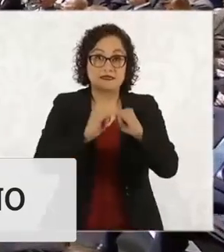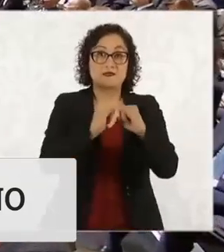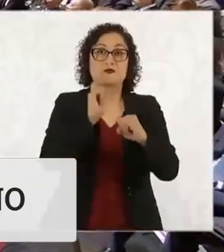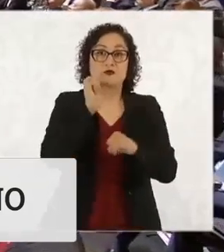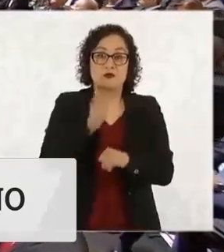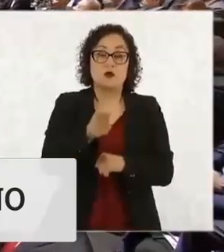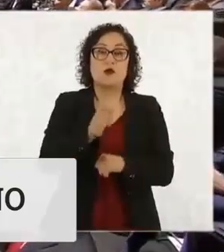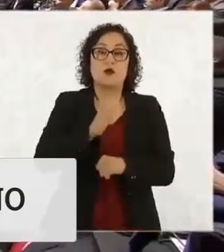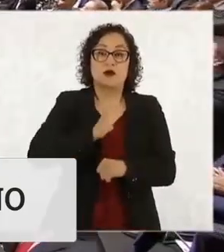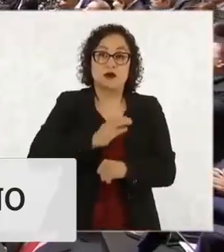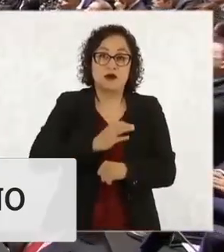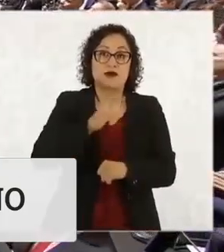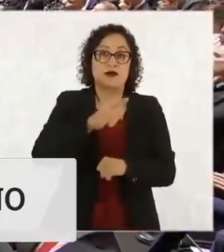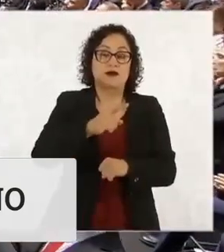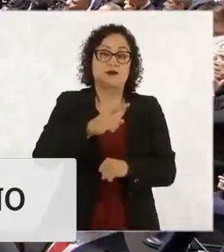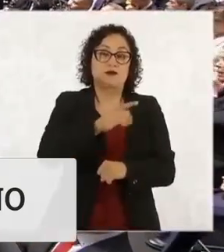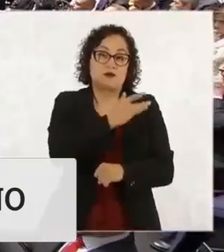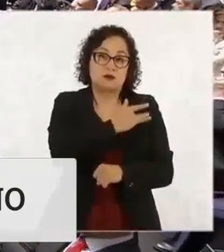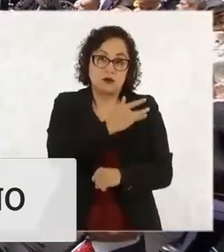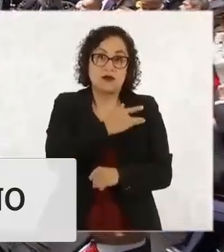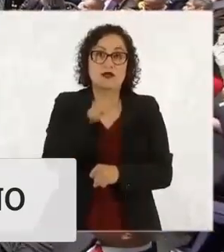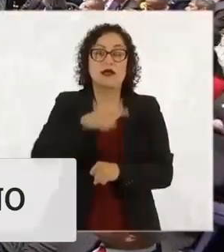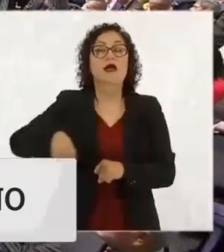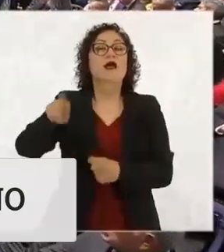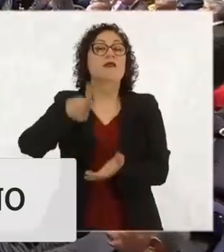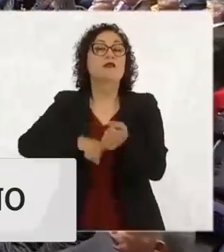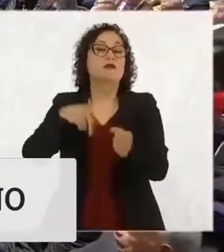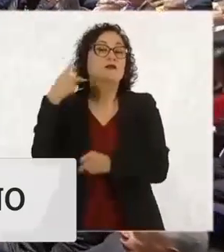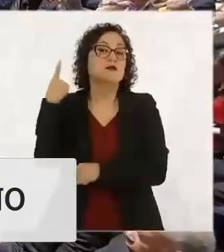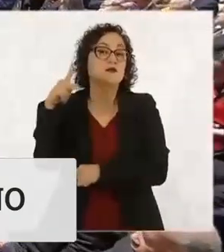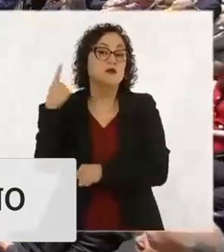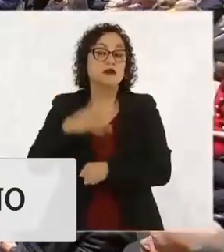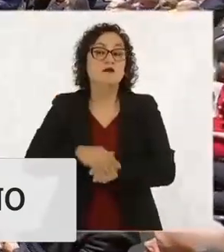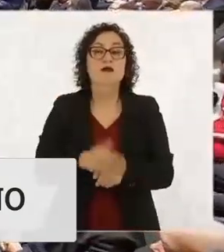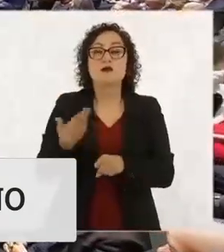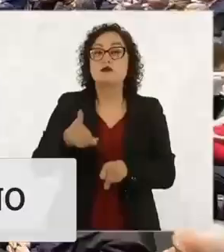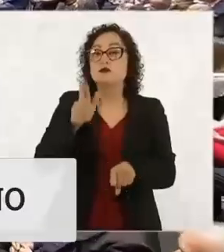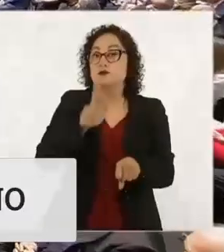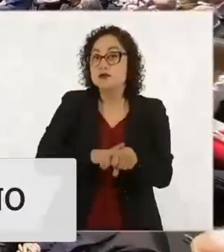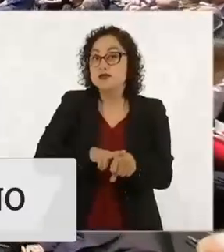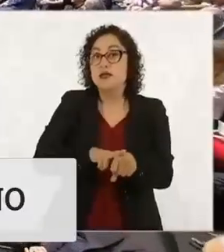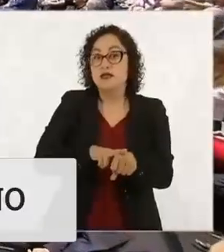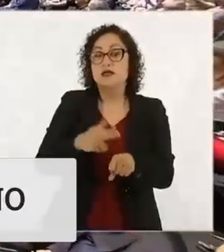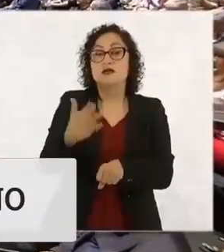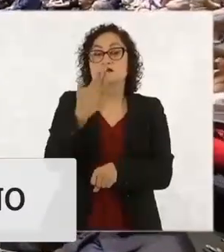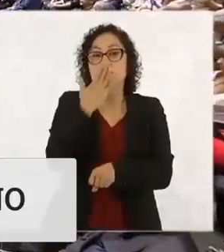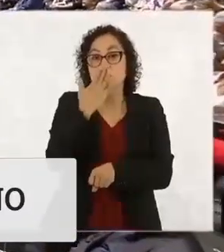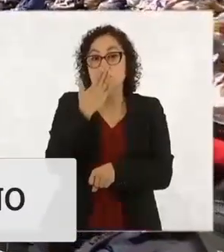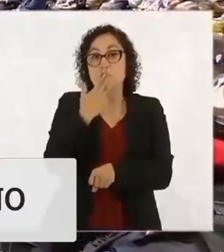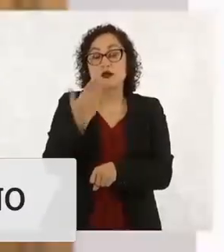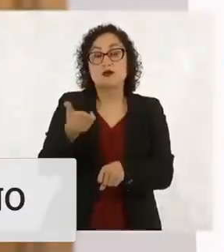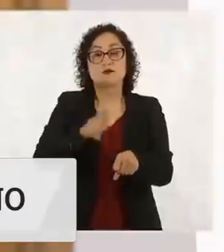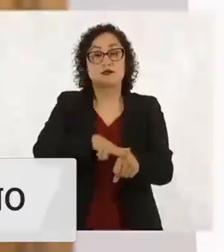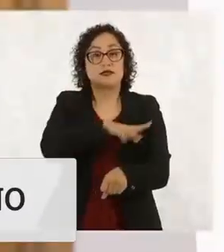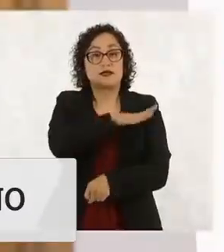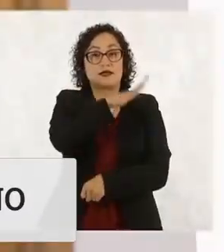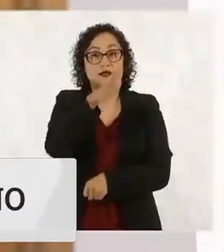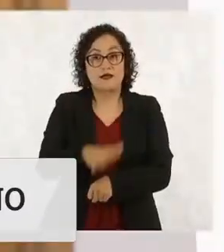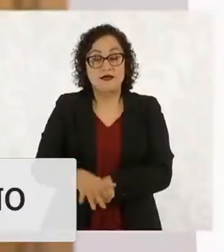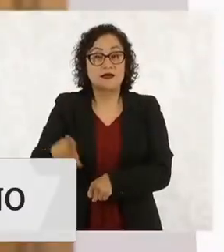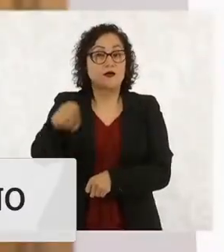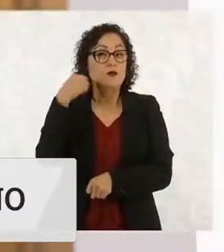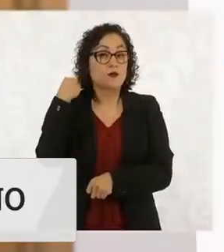Pediátrica del Hospital de la Niñez en Puebla, el Hospital Bicam en Guaymas, Sonora, el General de Tuxtepec